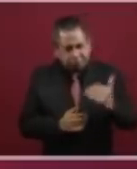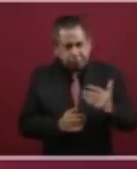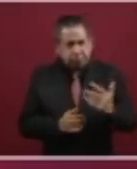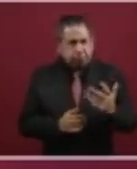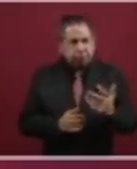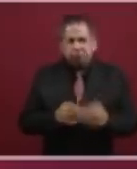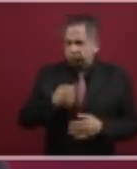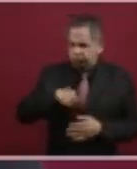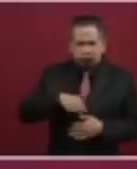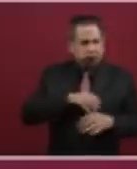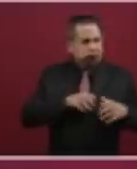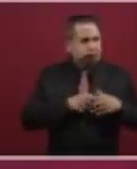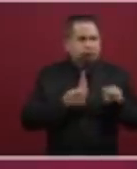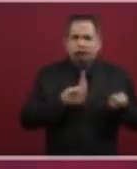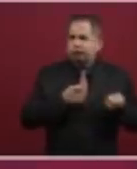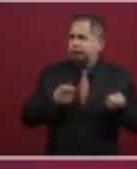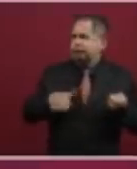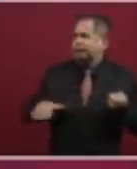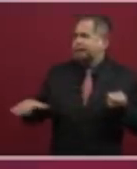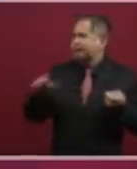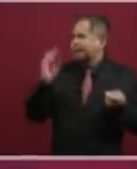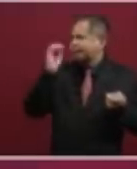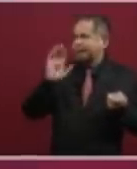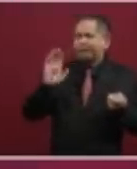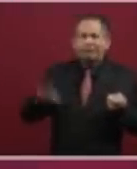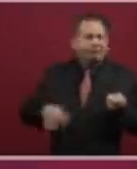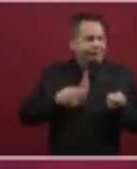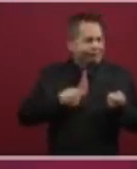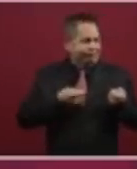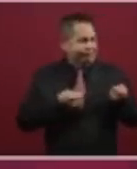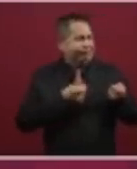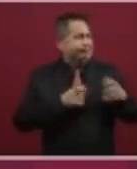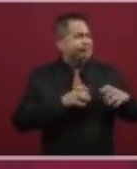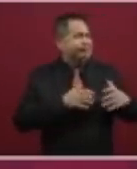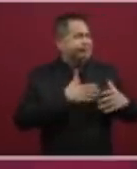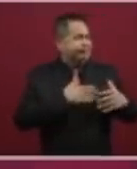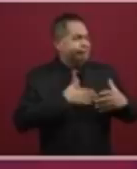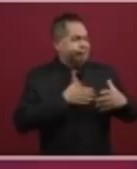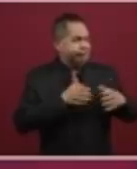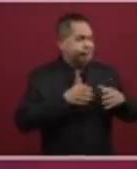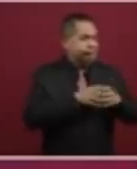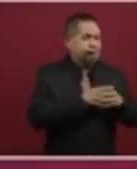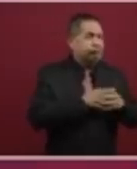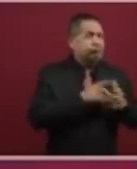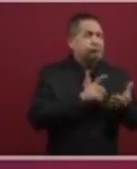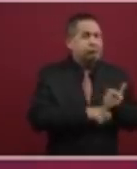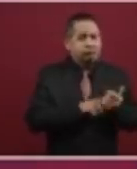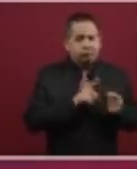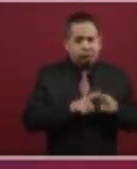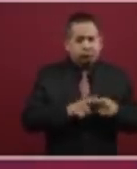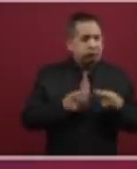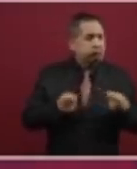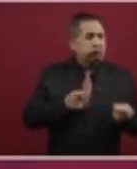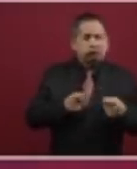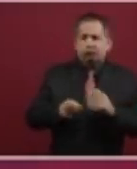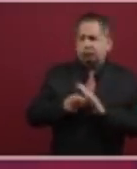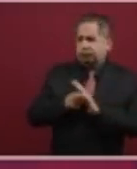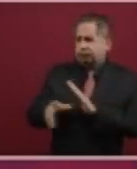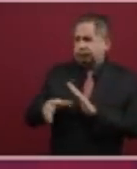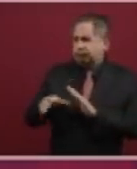Nosotros controlamos la opinión pública porque tenemos en nuestras manos el control de la